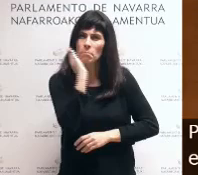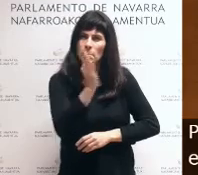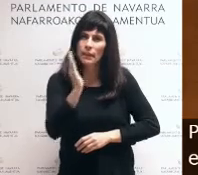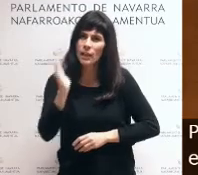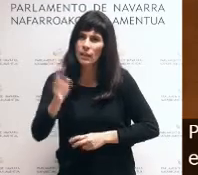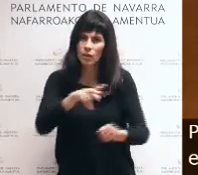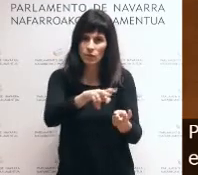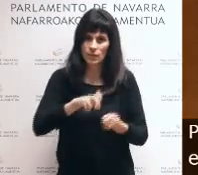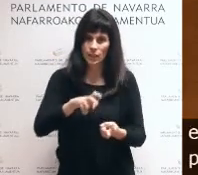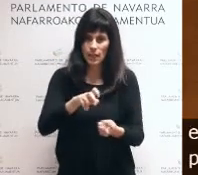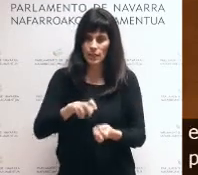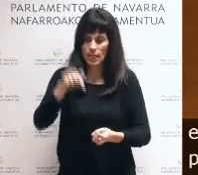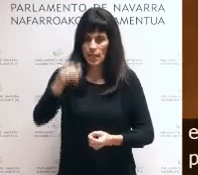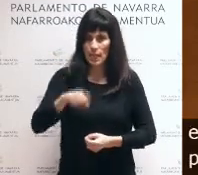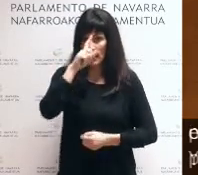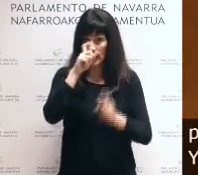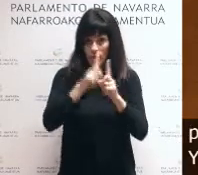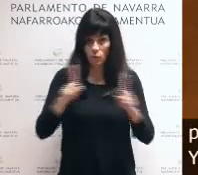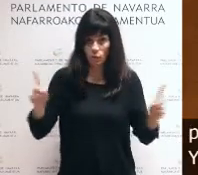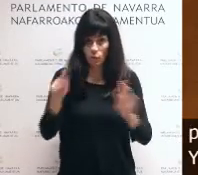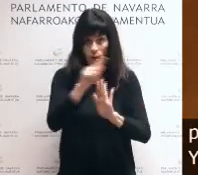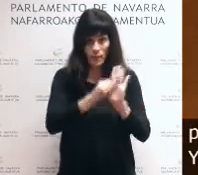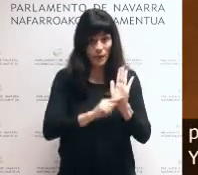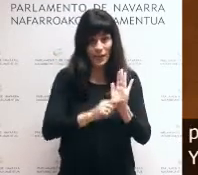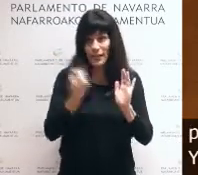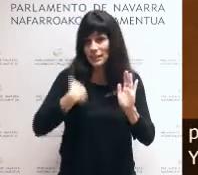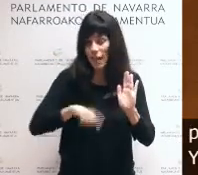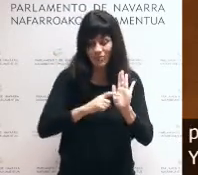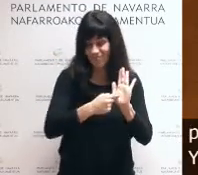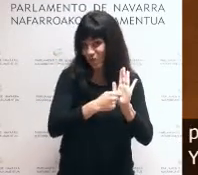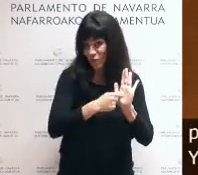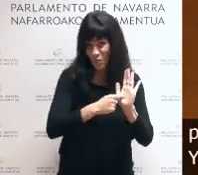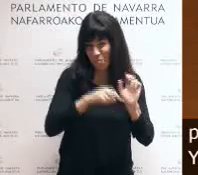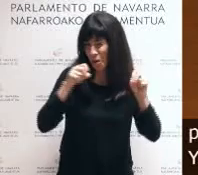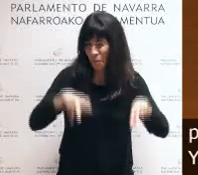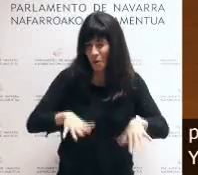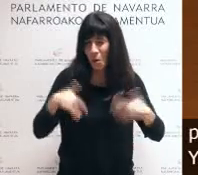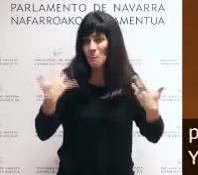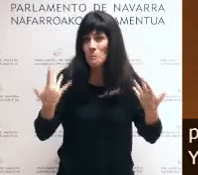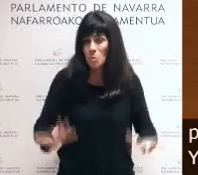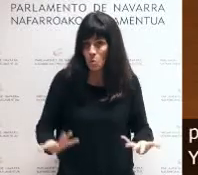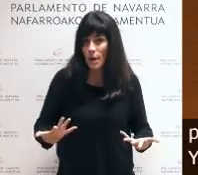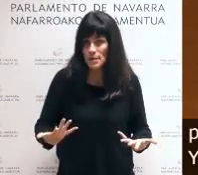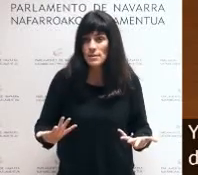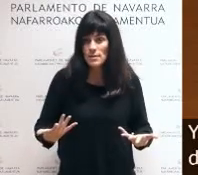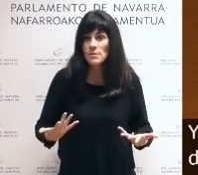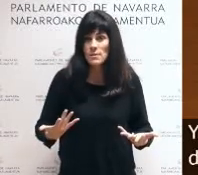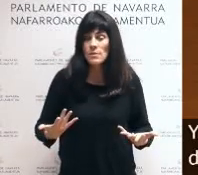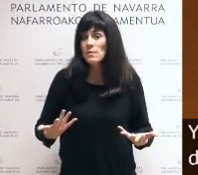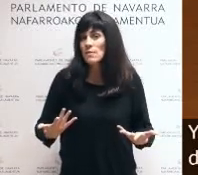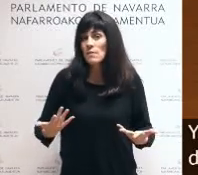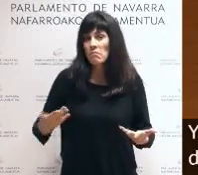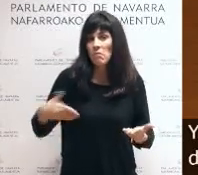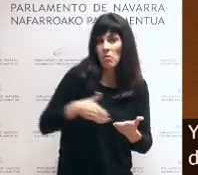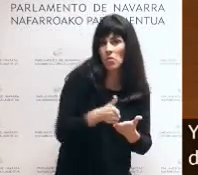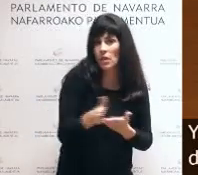de este año, ya hemos dicho que es lo peor de estas medidas tributarias, y es mantener la perniciosa deriva fiscal de